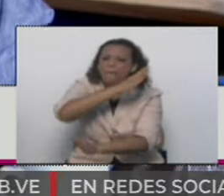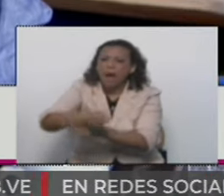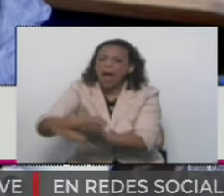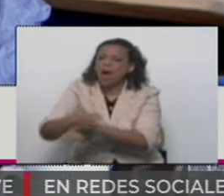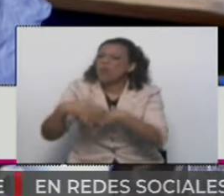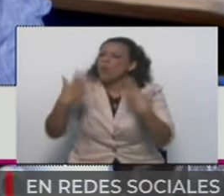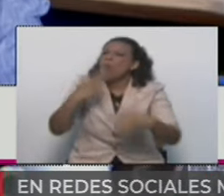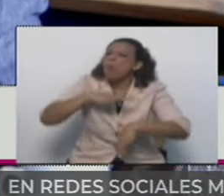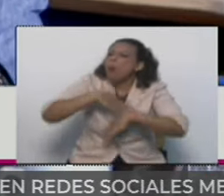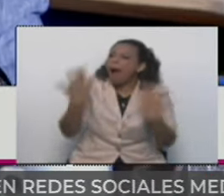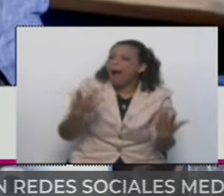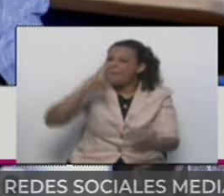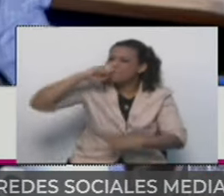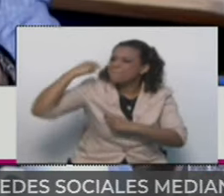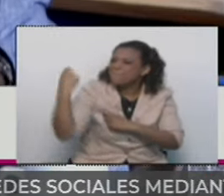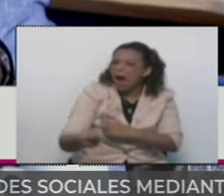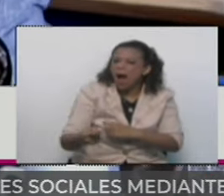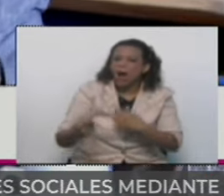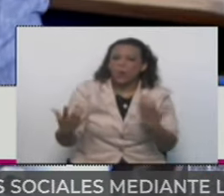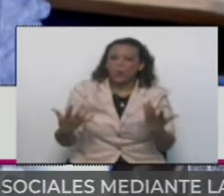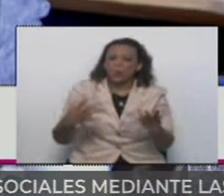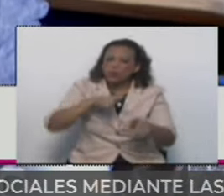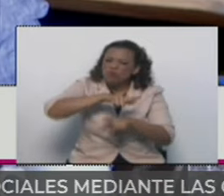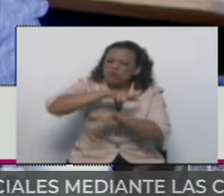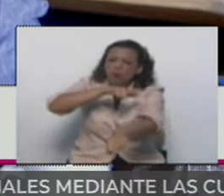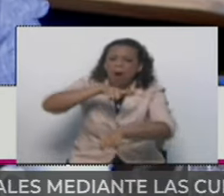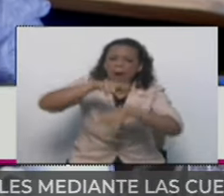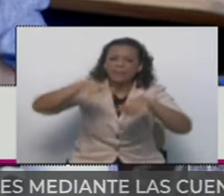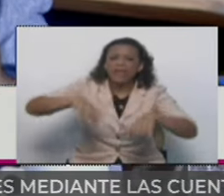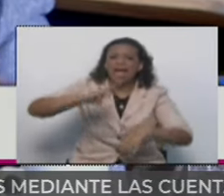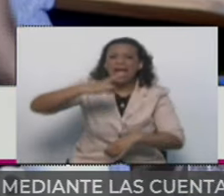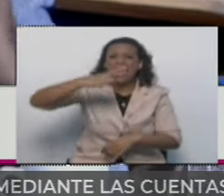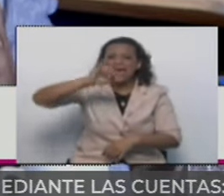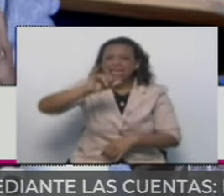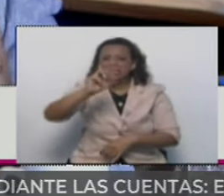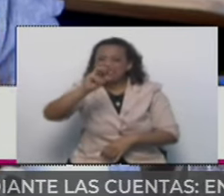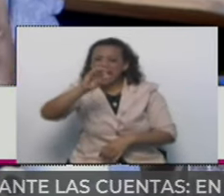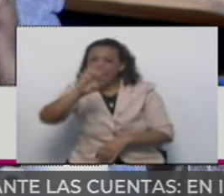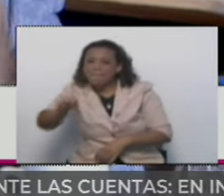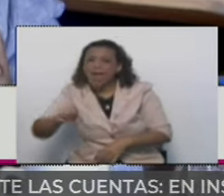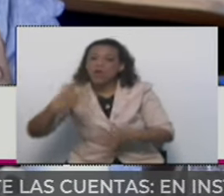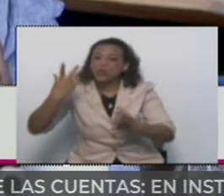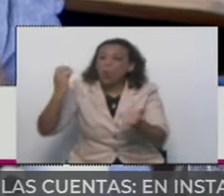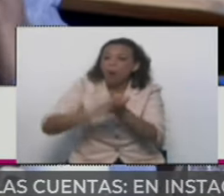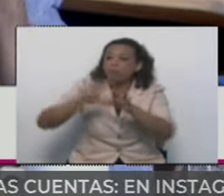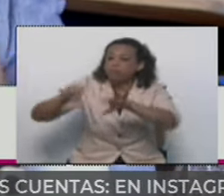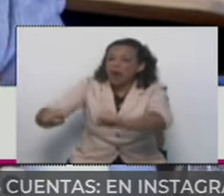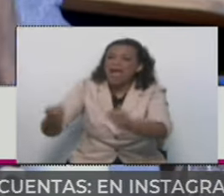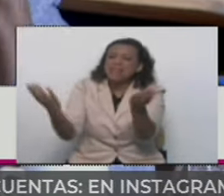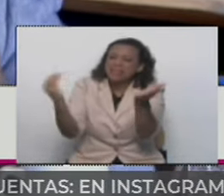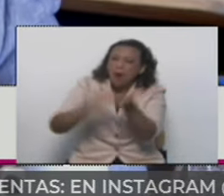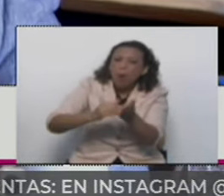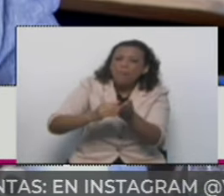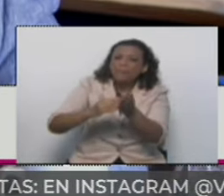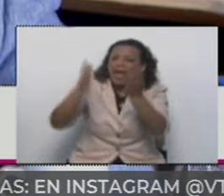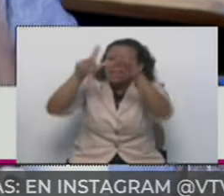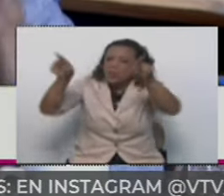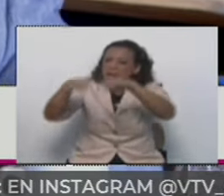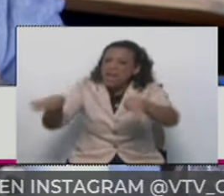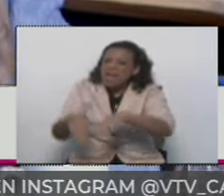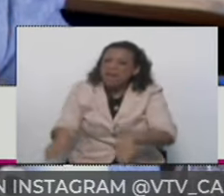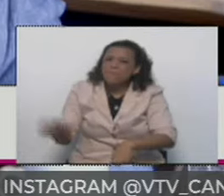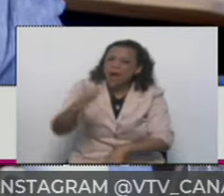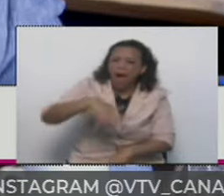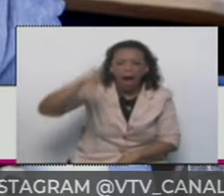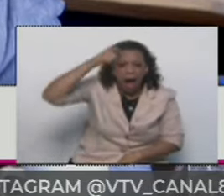Irak, los ataques criminales contra Yemen y el intento de colonizar y conquistar el territorio del